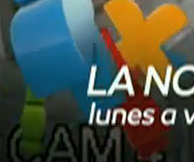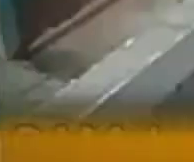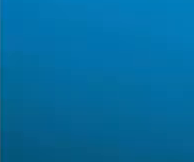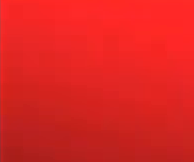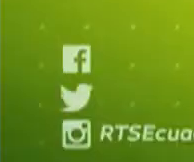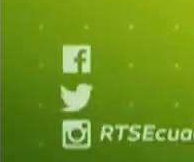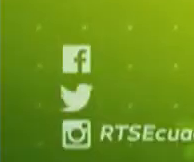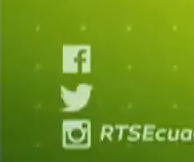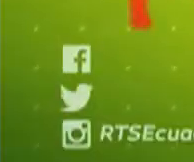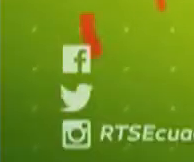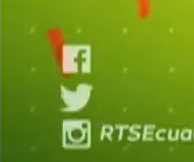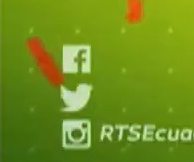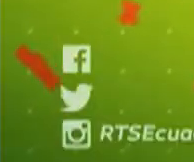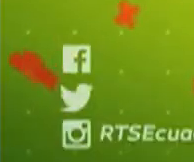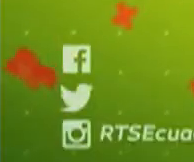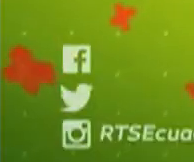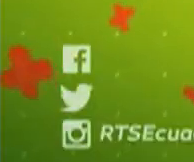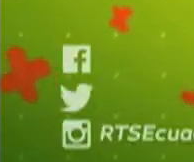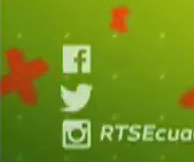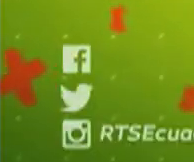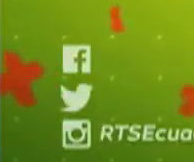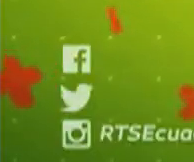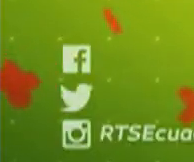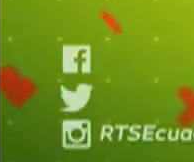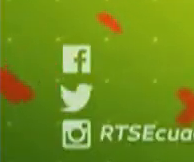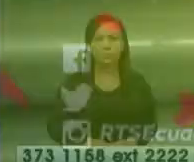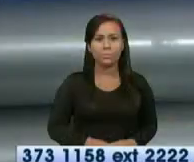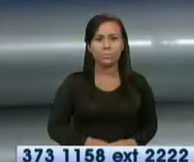un informe completo.